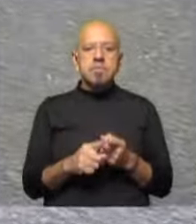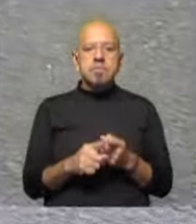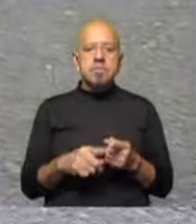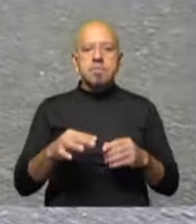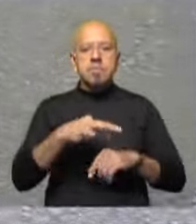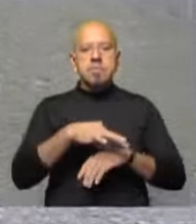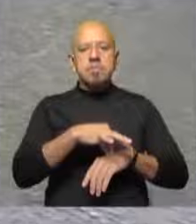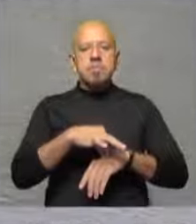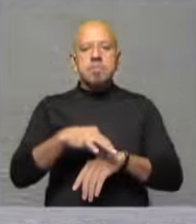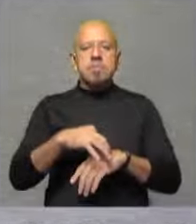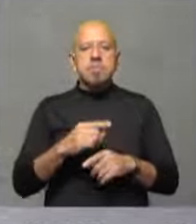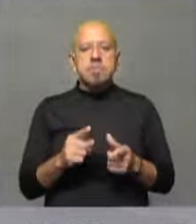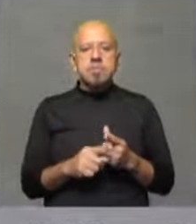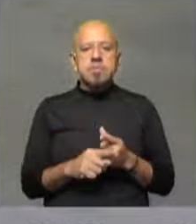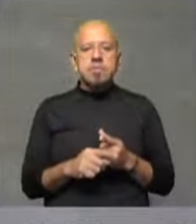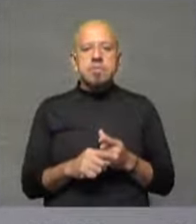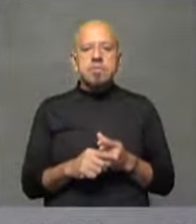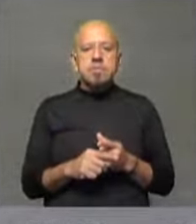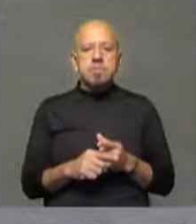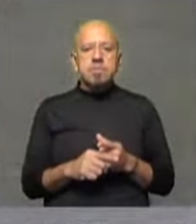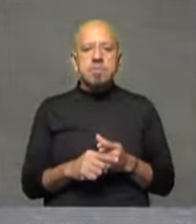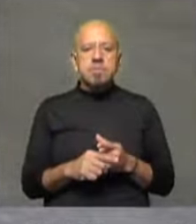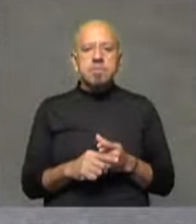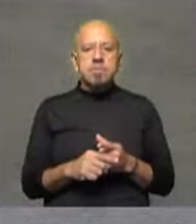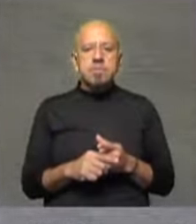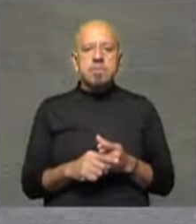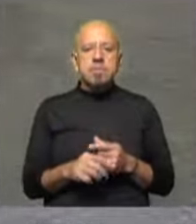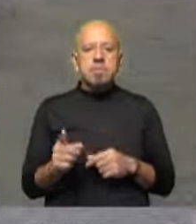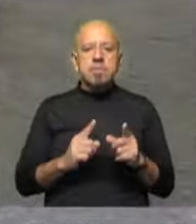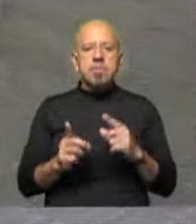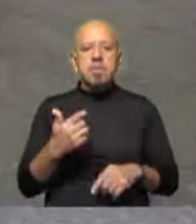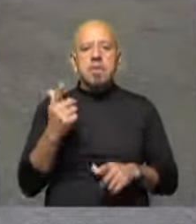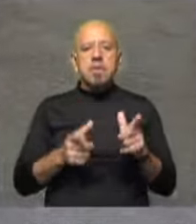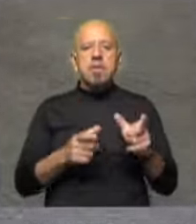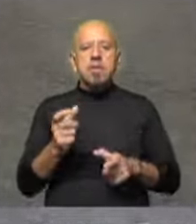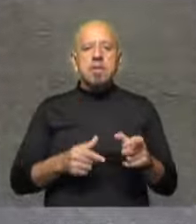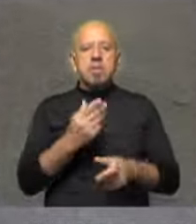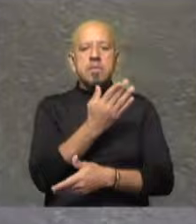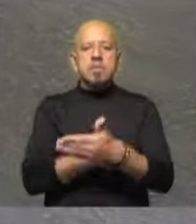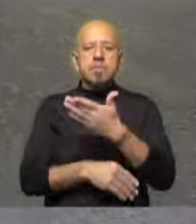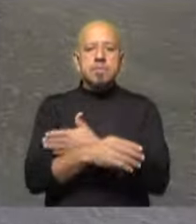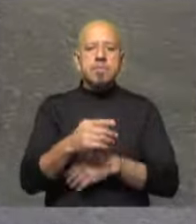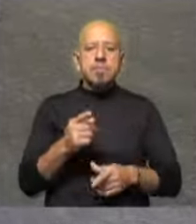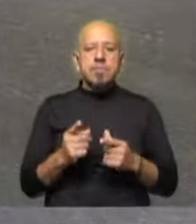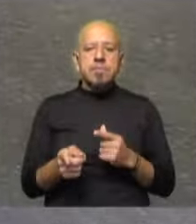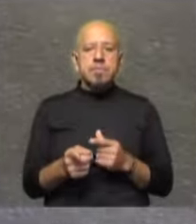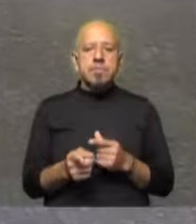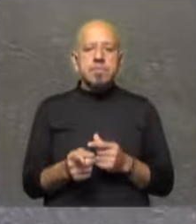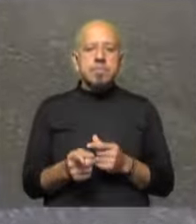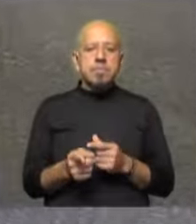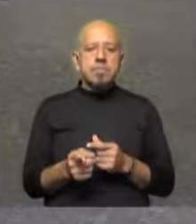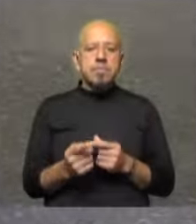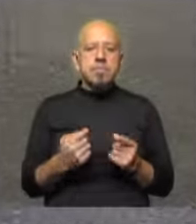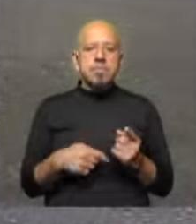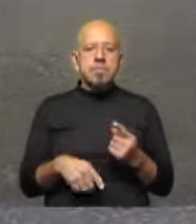y que se dan la posibilidad de desfilar, algunas personas con discapacidad, que tienen esa posibilidad